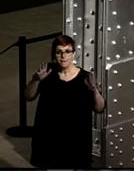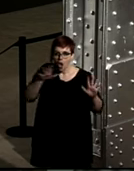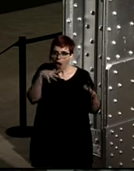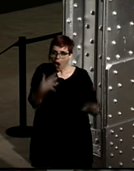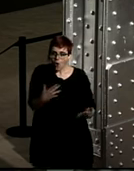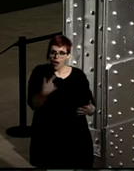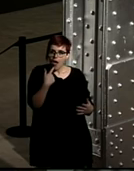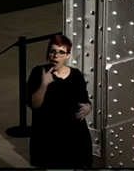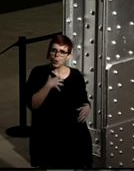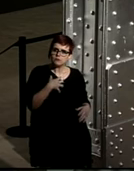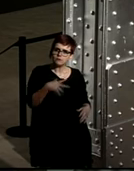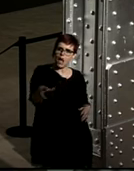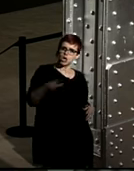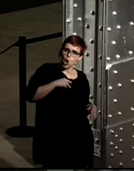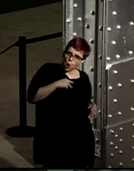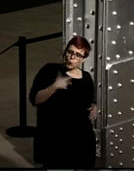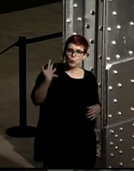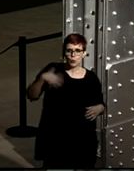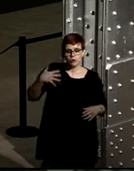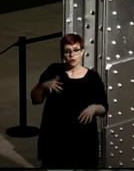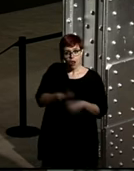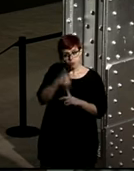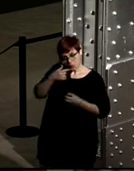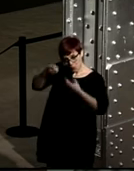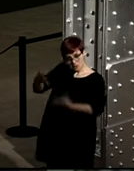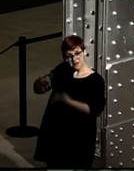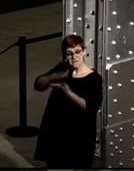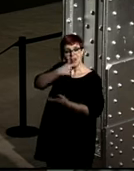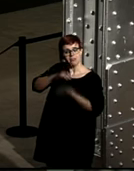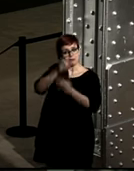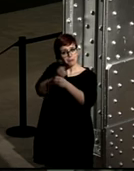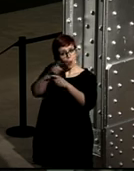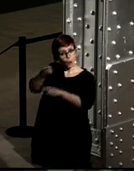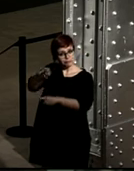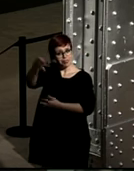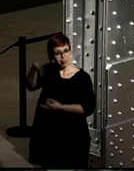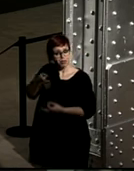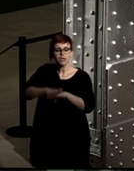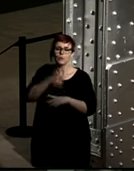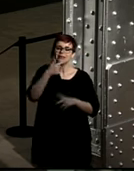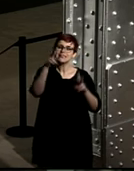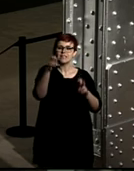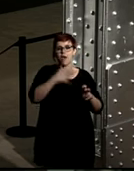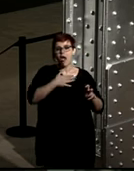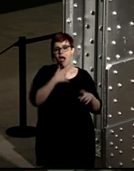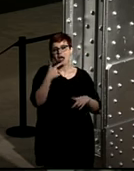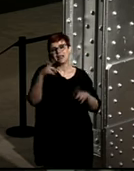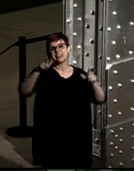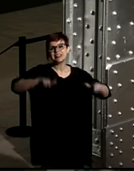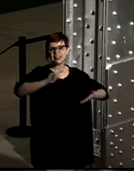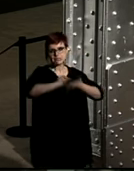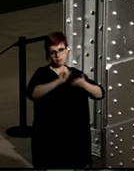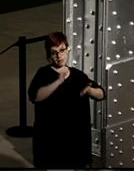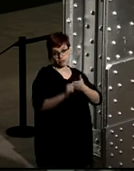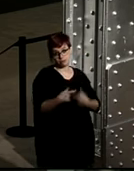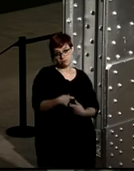cuesta más que me digan que no. No, pero eso es fácil, ese es tu trabajo. Yo quizás me estaba refiriendo más a los despachos.